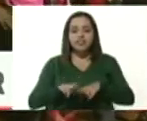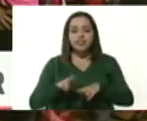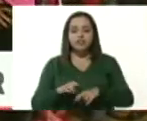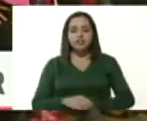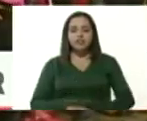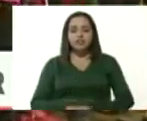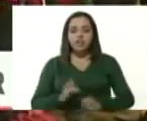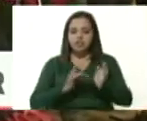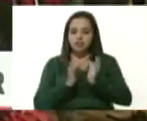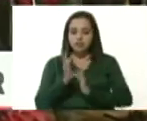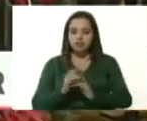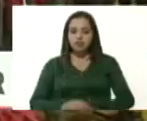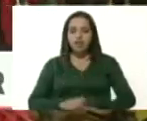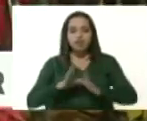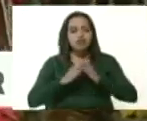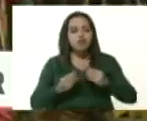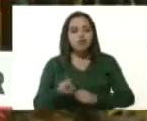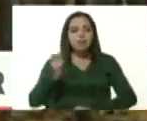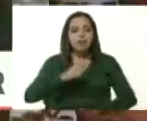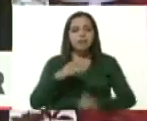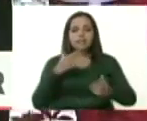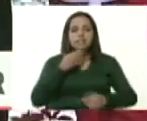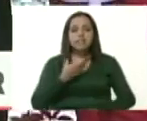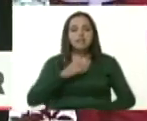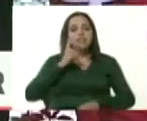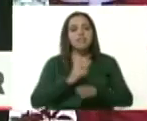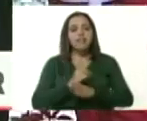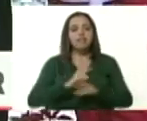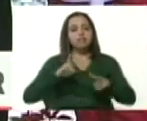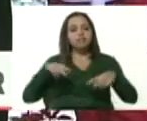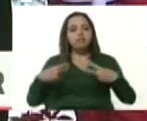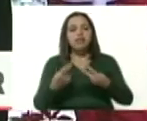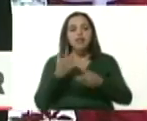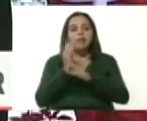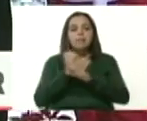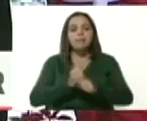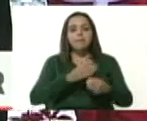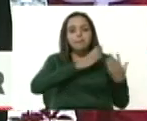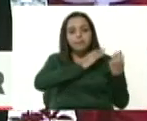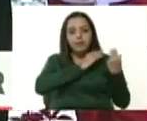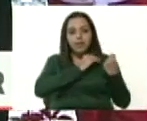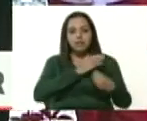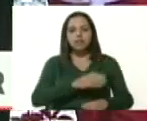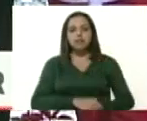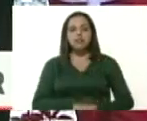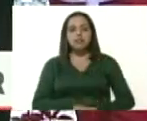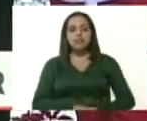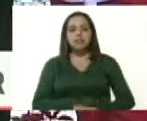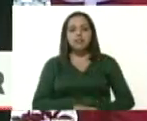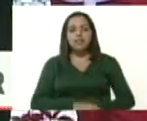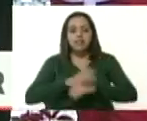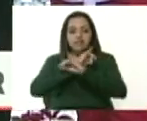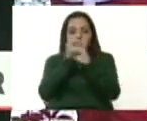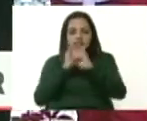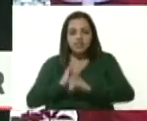diciembre tiene que ser de renovación de la esperanza, de renovación de la